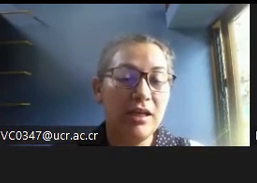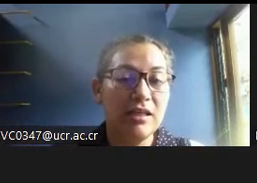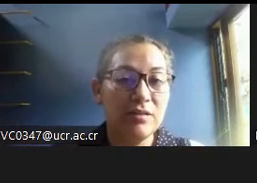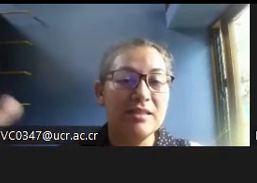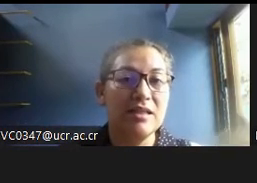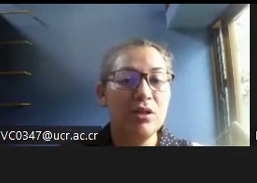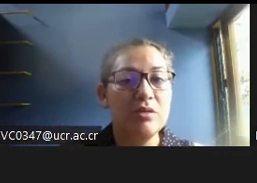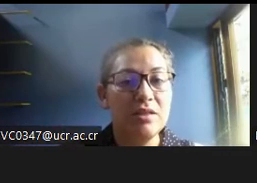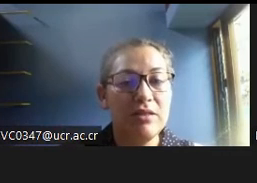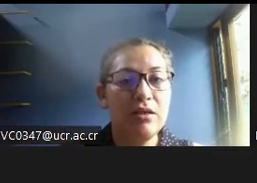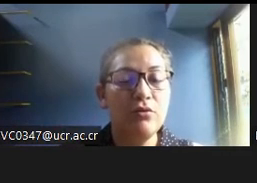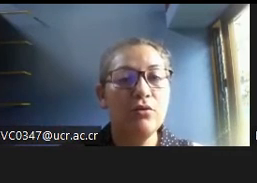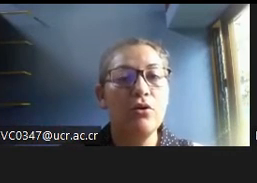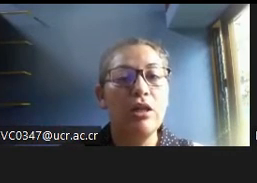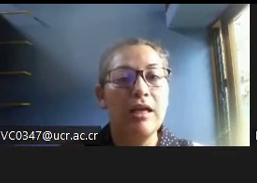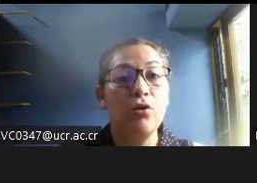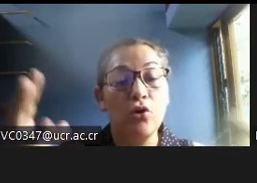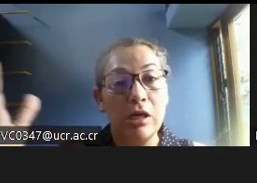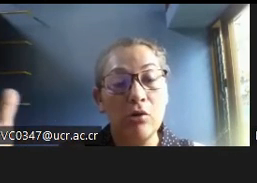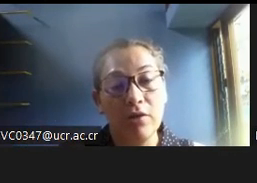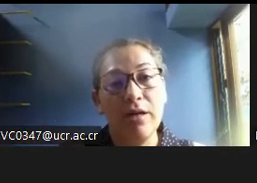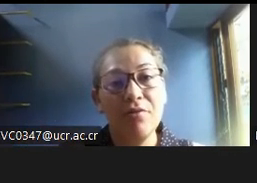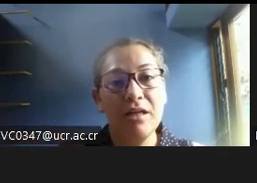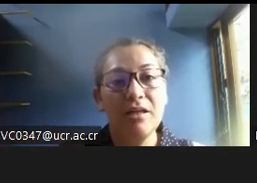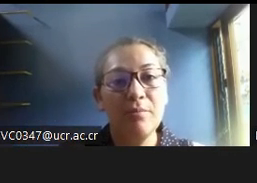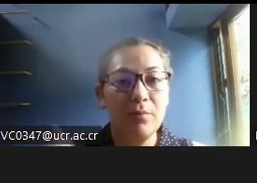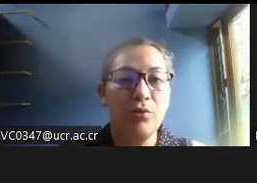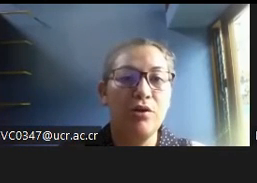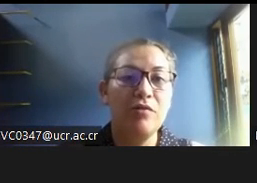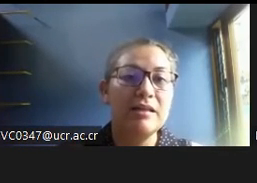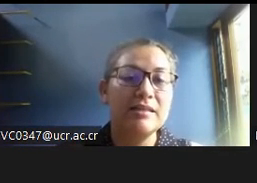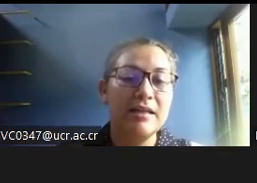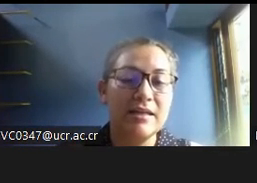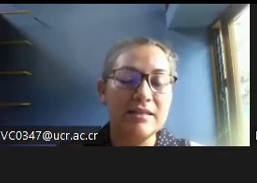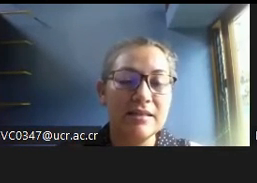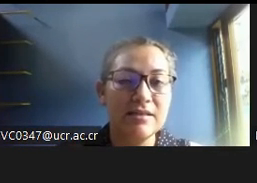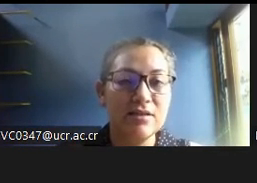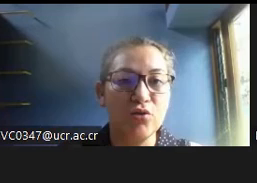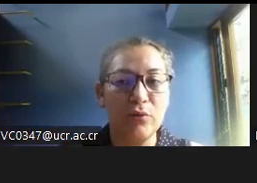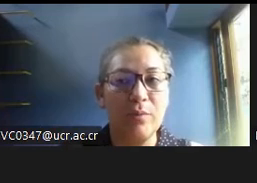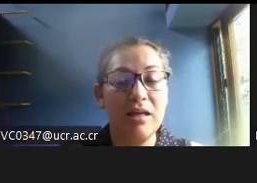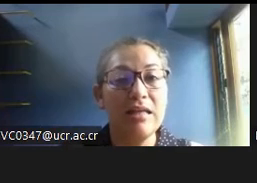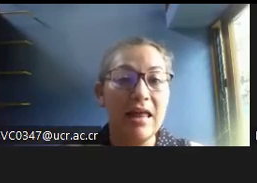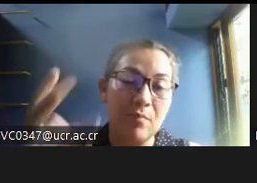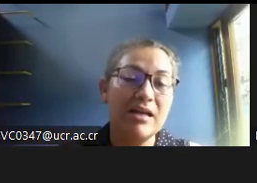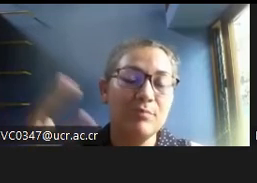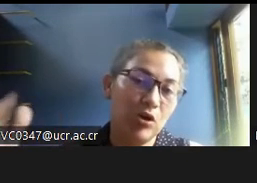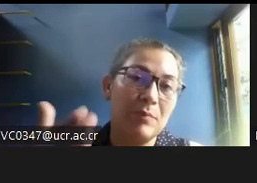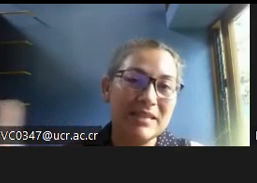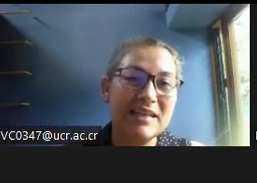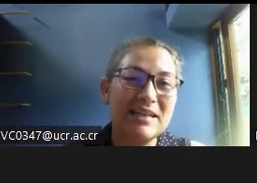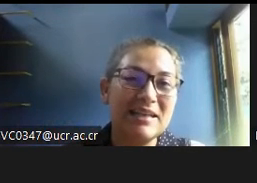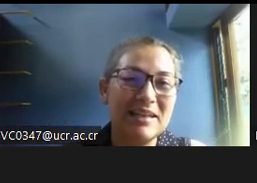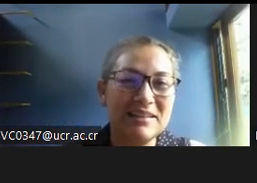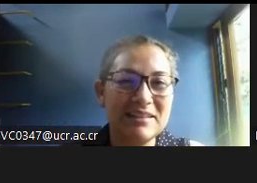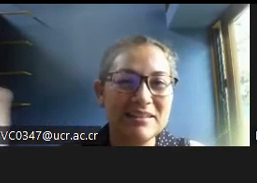explicándole a las personas que están viendo este video lo que van a requerir para poder realizar esa sesión de trabajo, ¿verdad? Además, bueno,